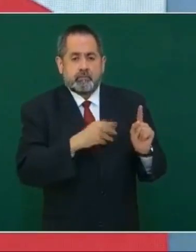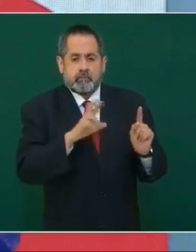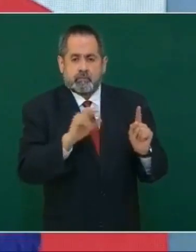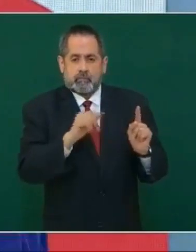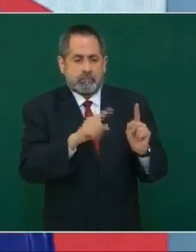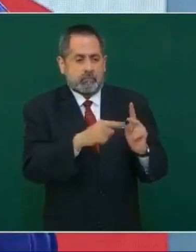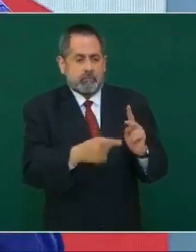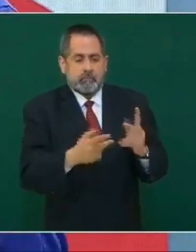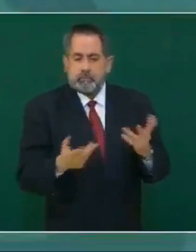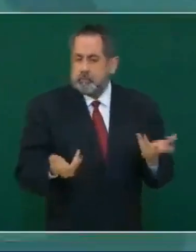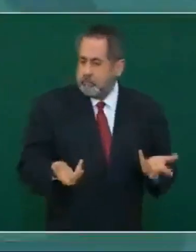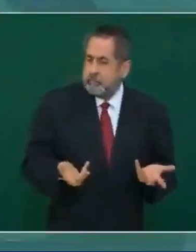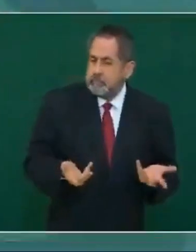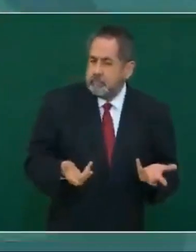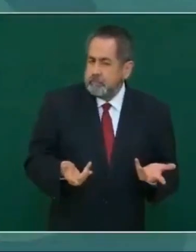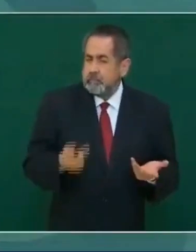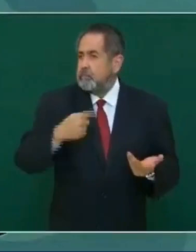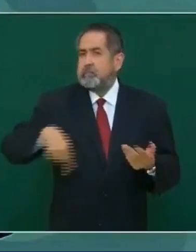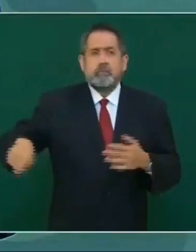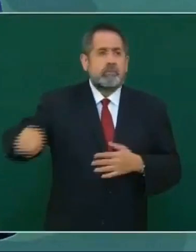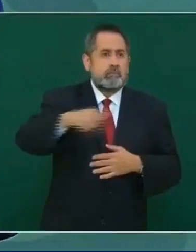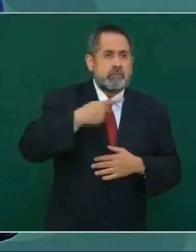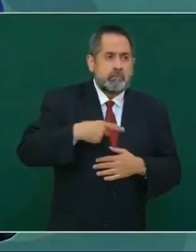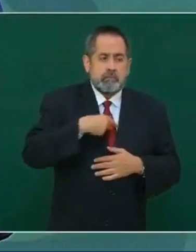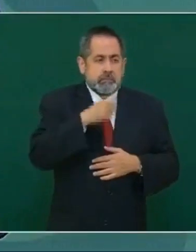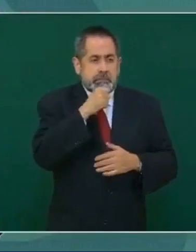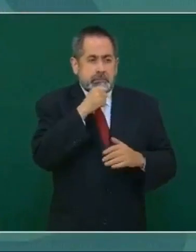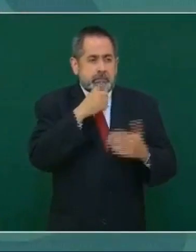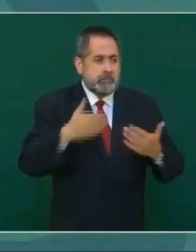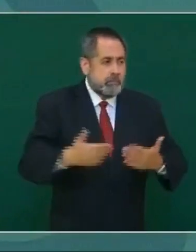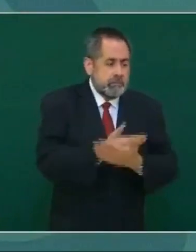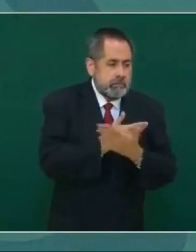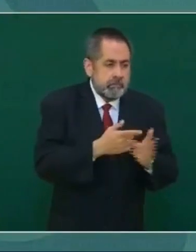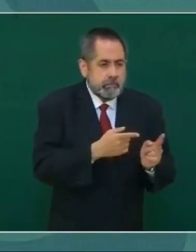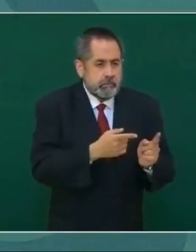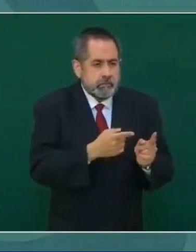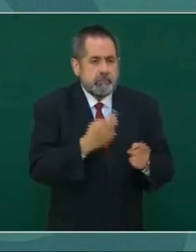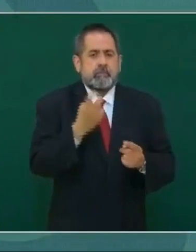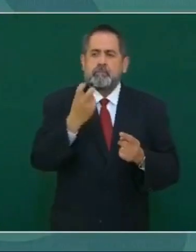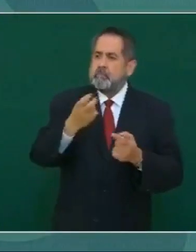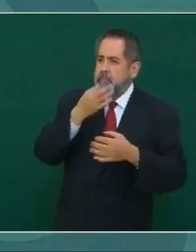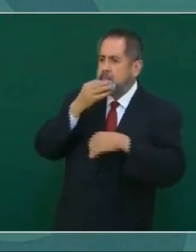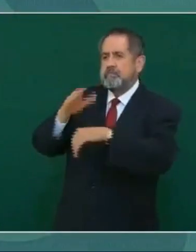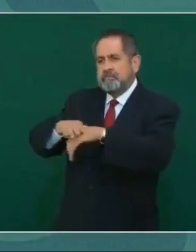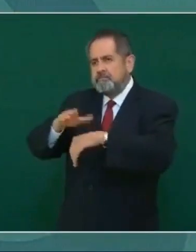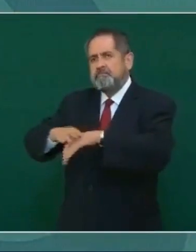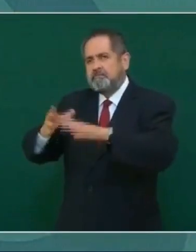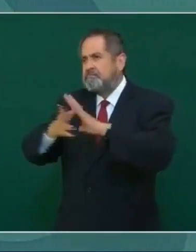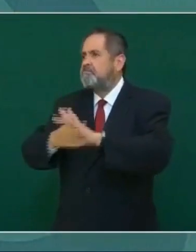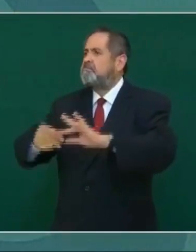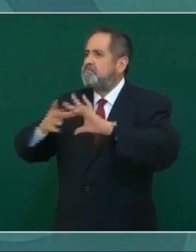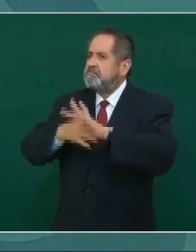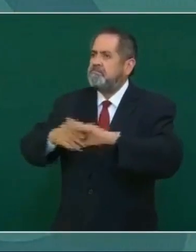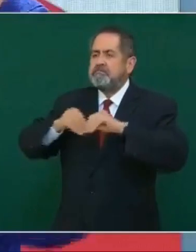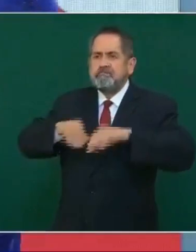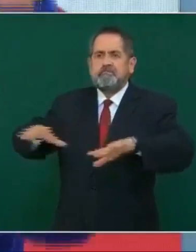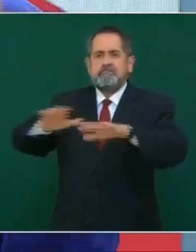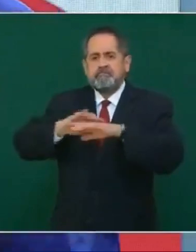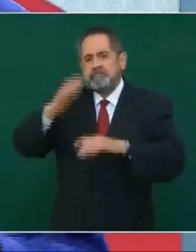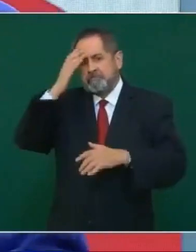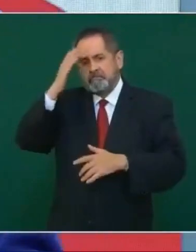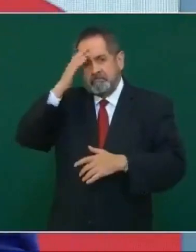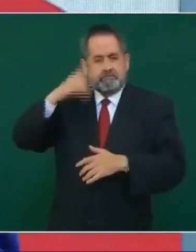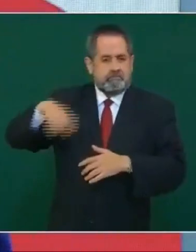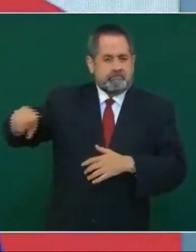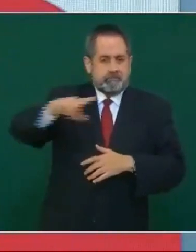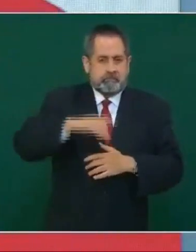Entonces, siempre tenemos que dar antecedentes, contextualizar. A mí me preocupan mucho